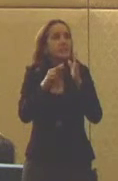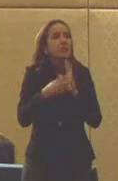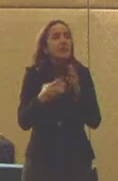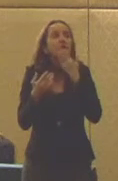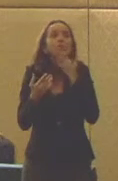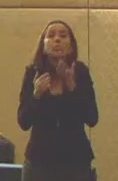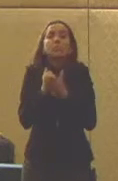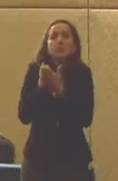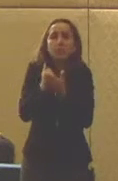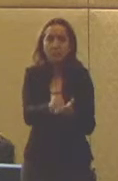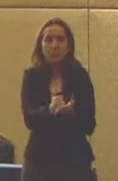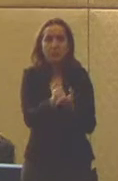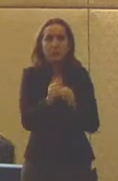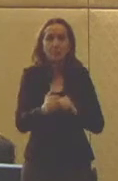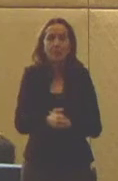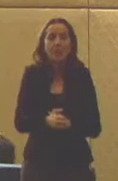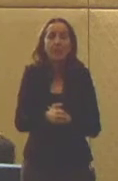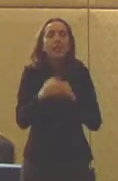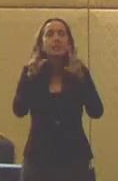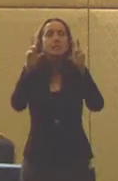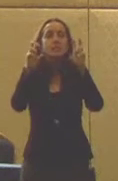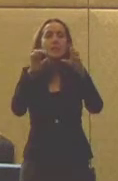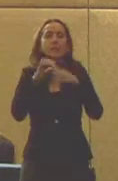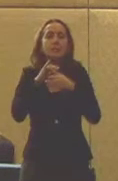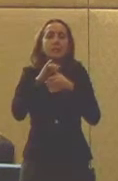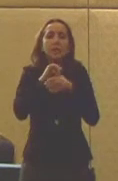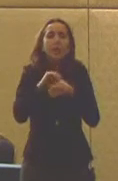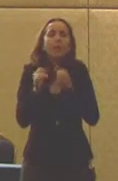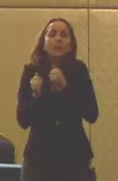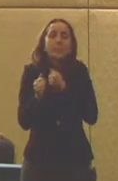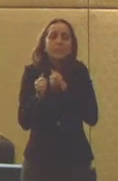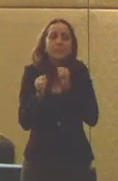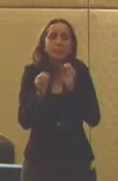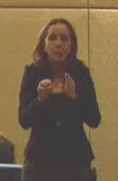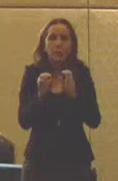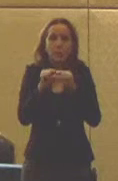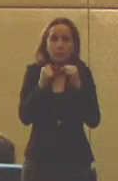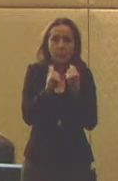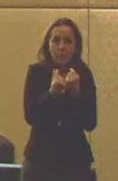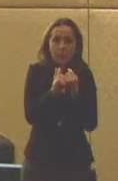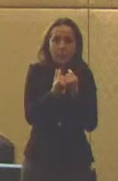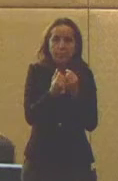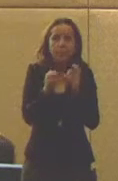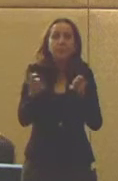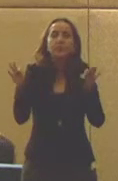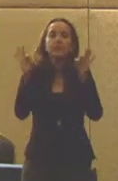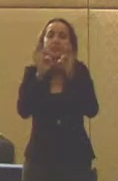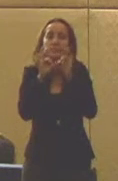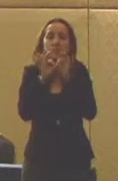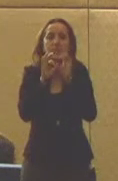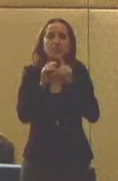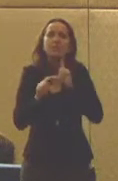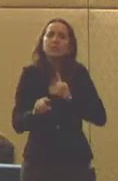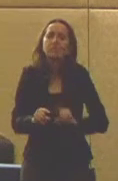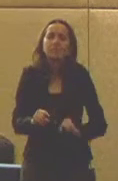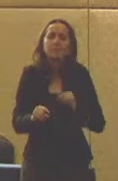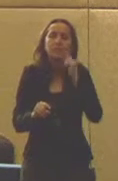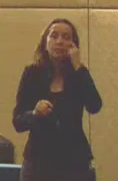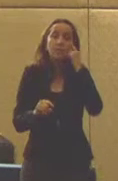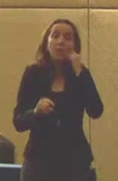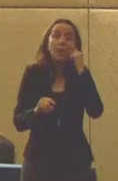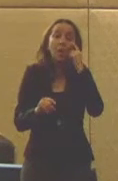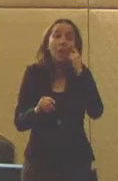ya se trata de evaluar el riesgo es el propio sector. Y vemos, por ejemplo, en el sector salud, tenemos aproximadamente